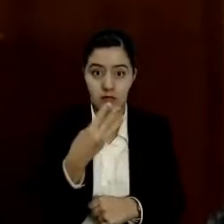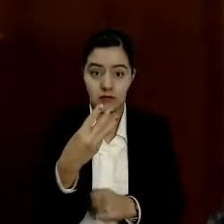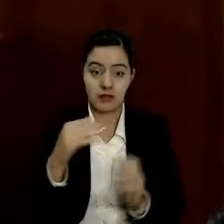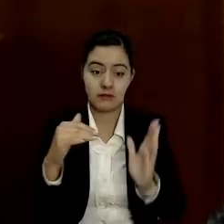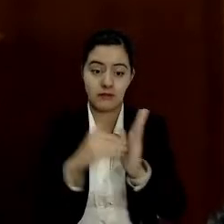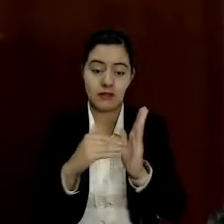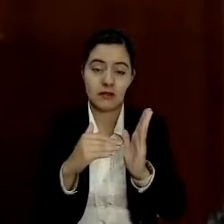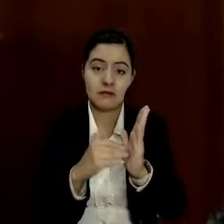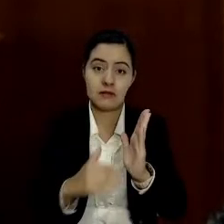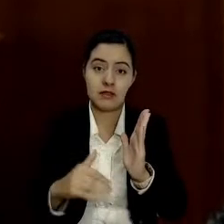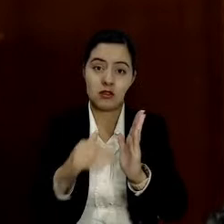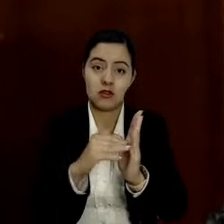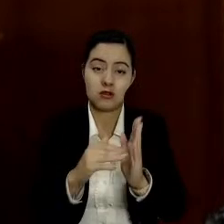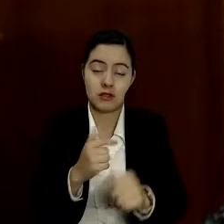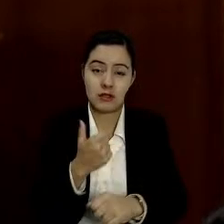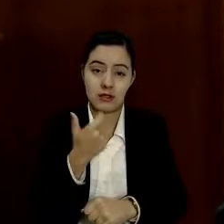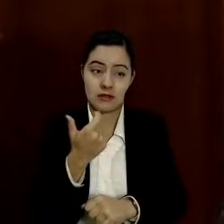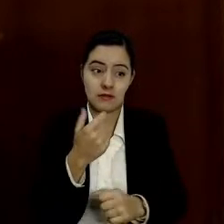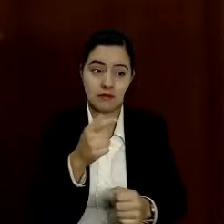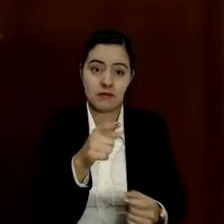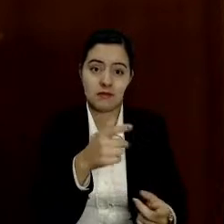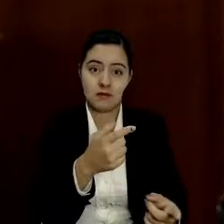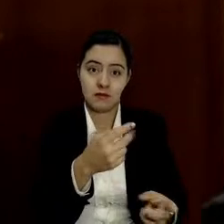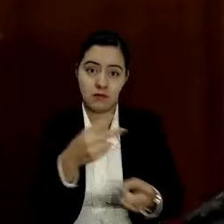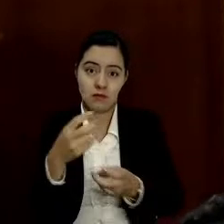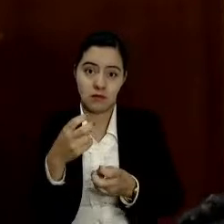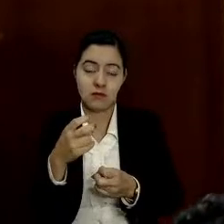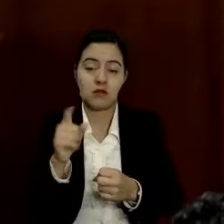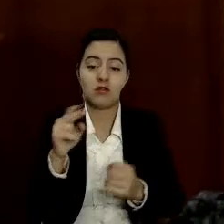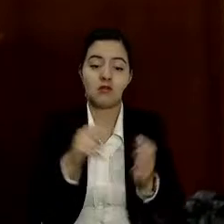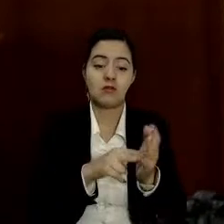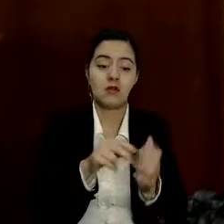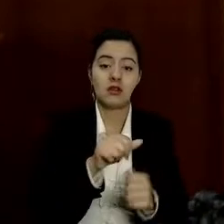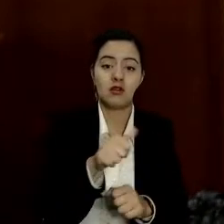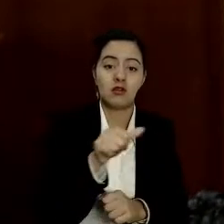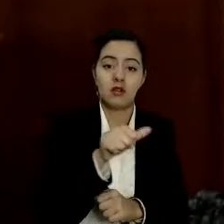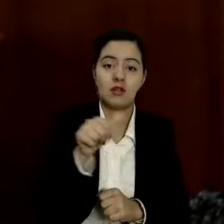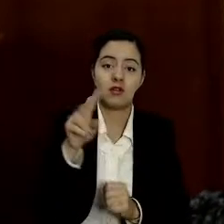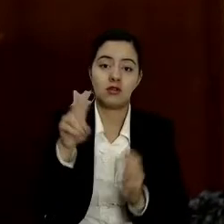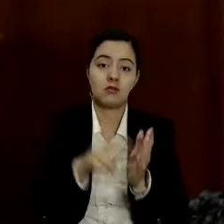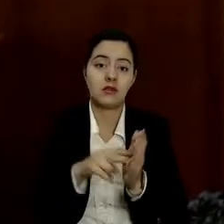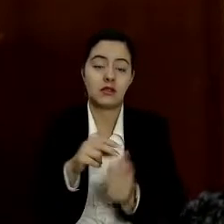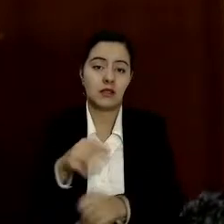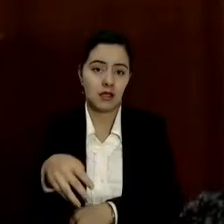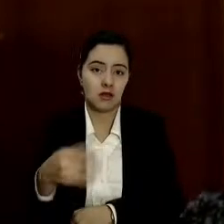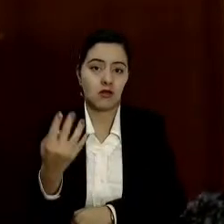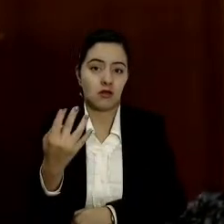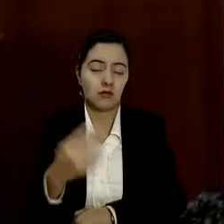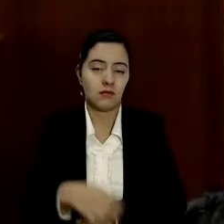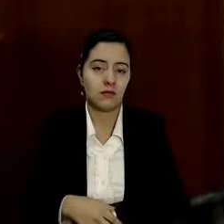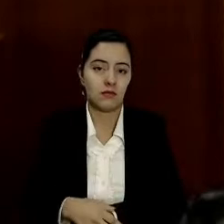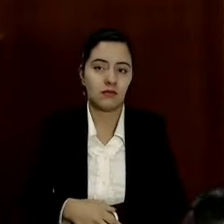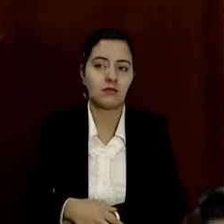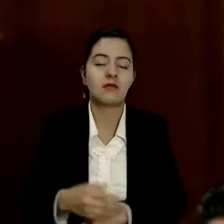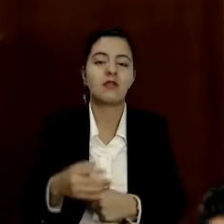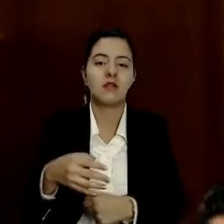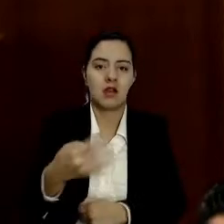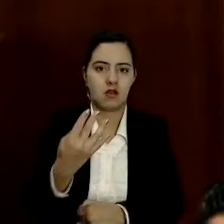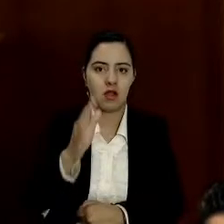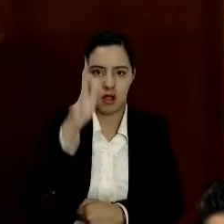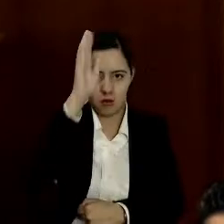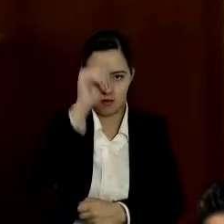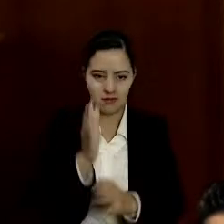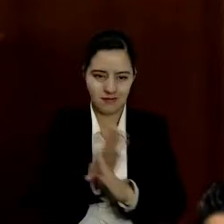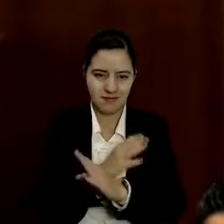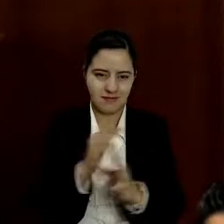pesos solo entre el 2011 y el 2014, incluyendo los 14 contratos citados en